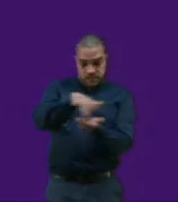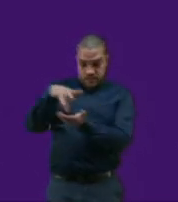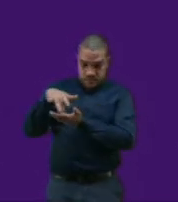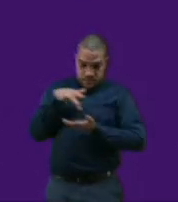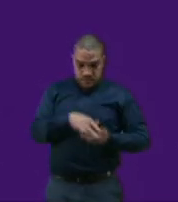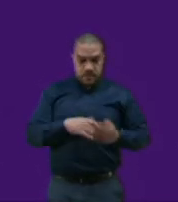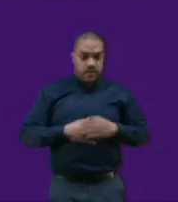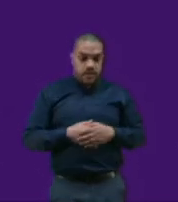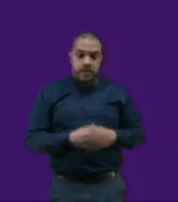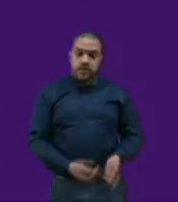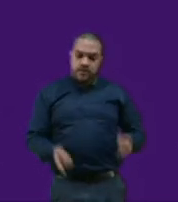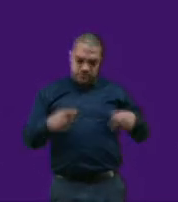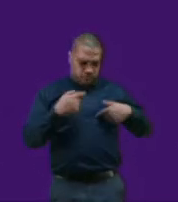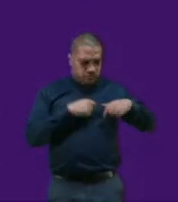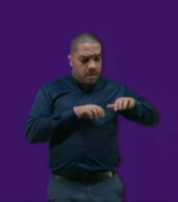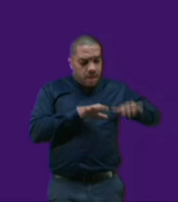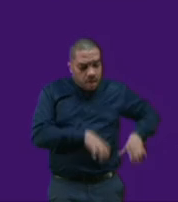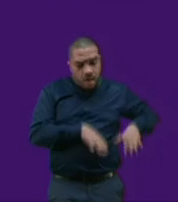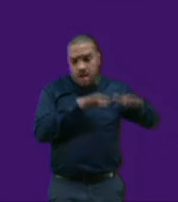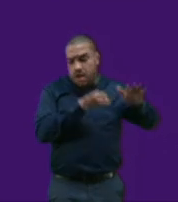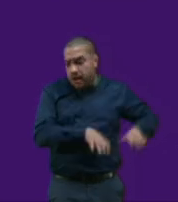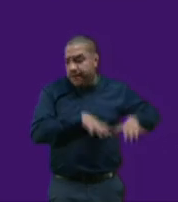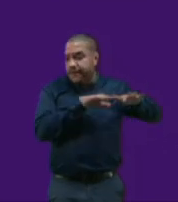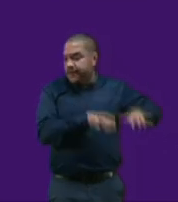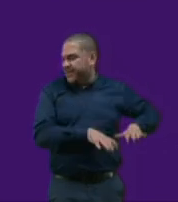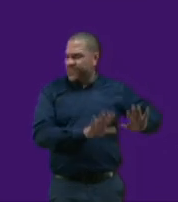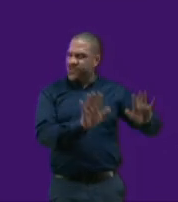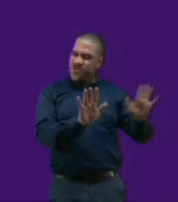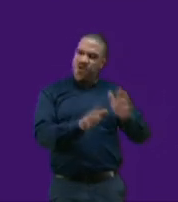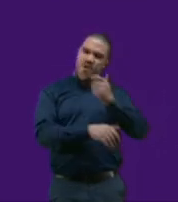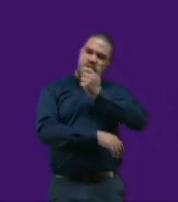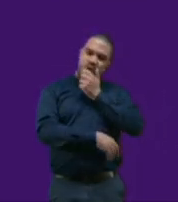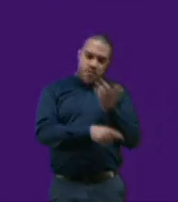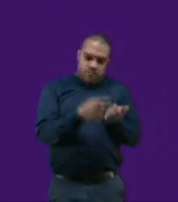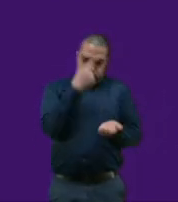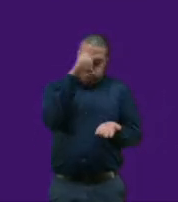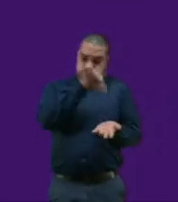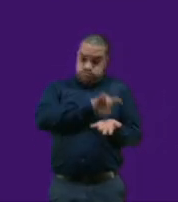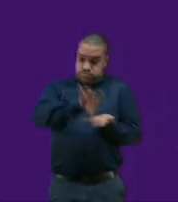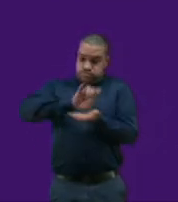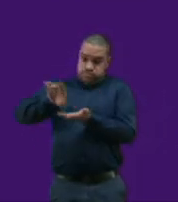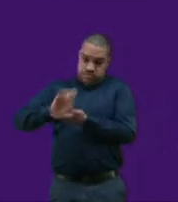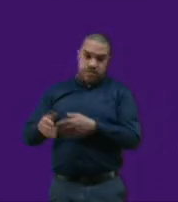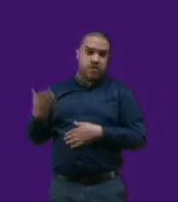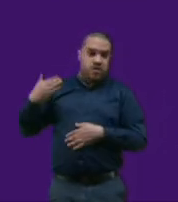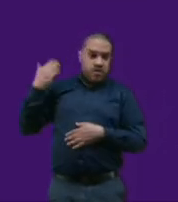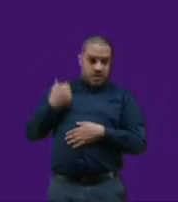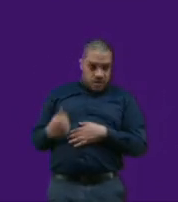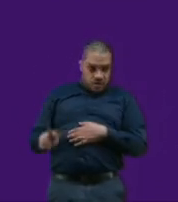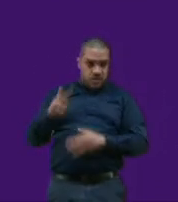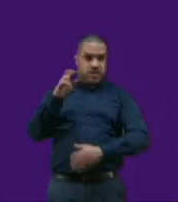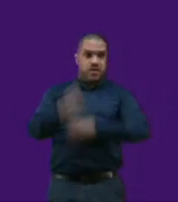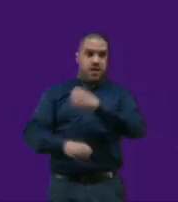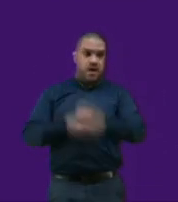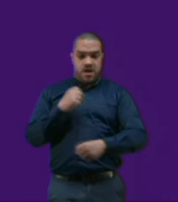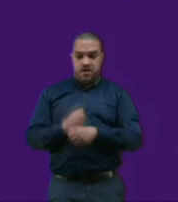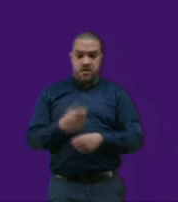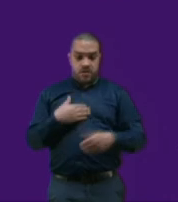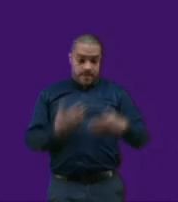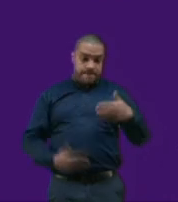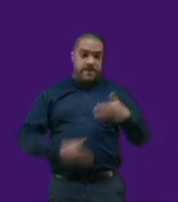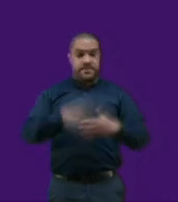tener que escribir ni nada de esto. Entonces, empecé hace 12 años con esta tecnología, me uní con un grupo de